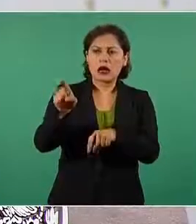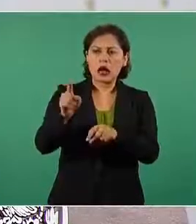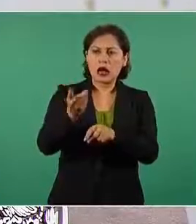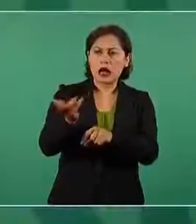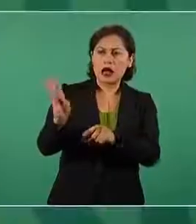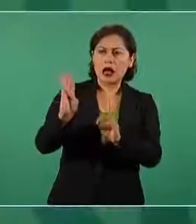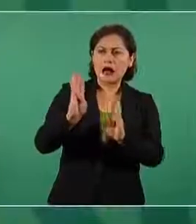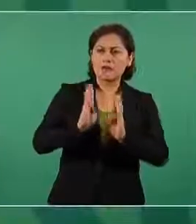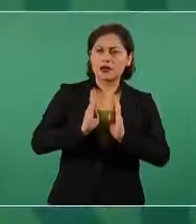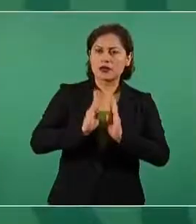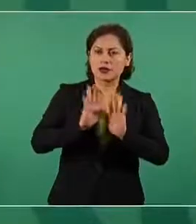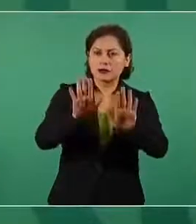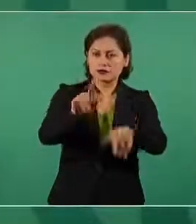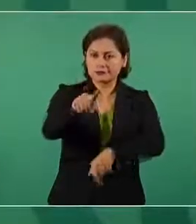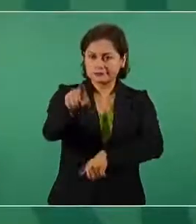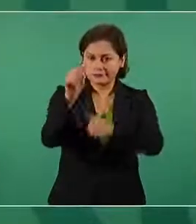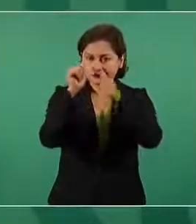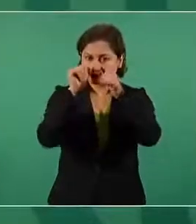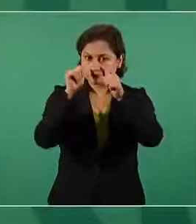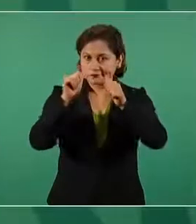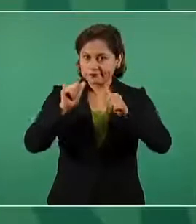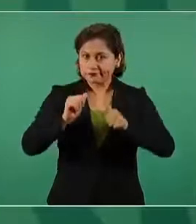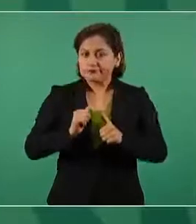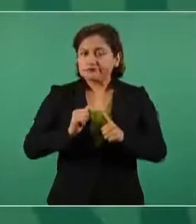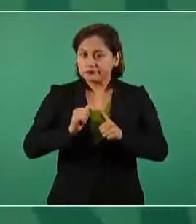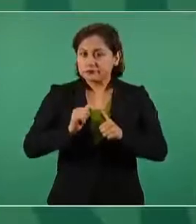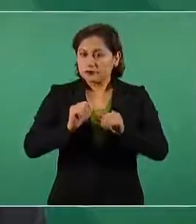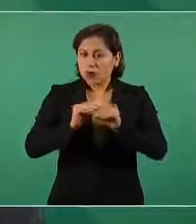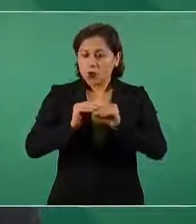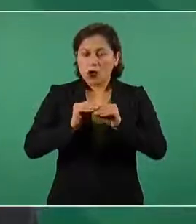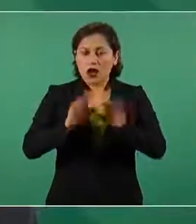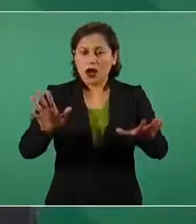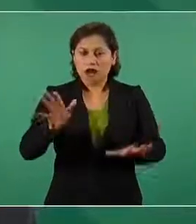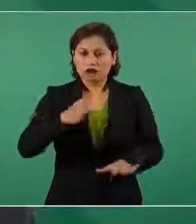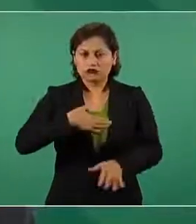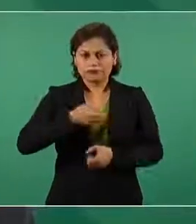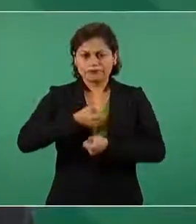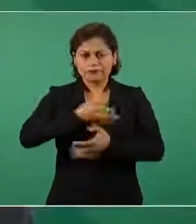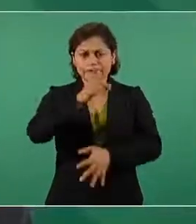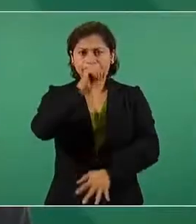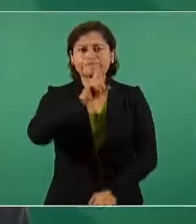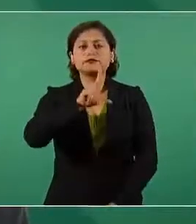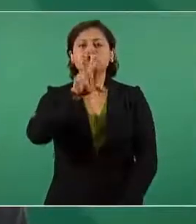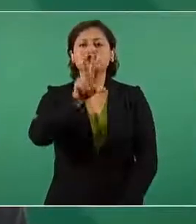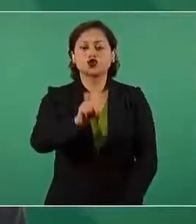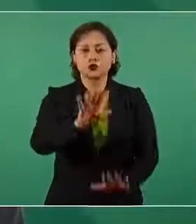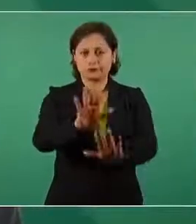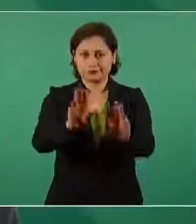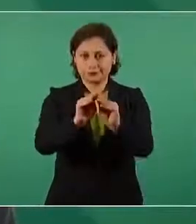quede completamente claro para no mentir,